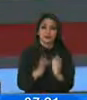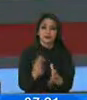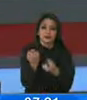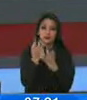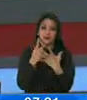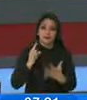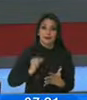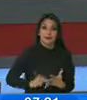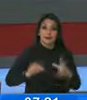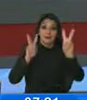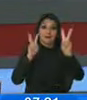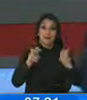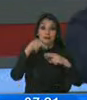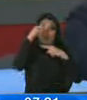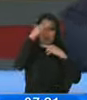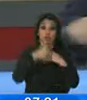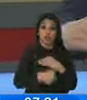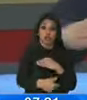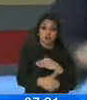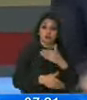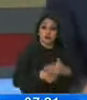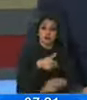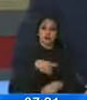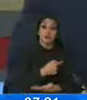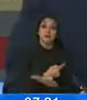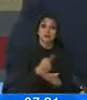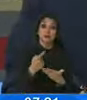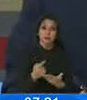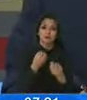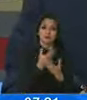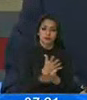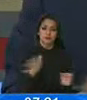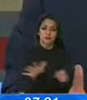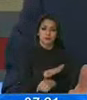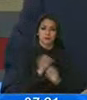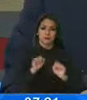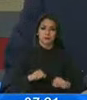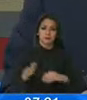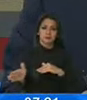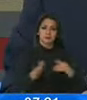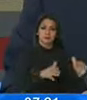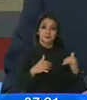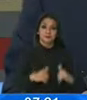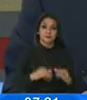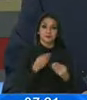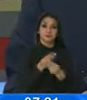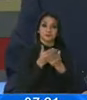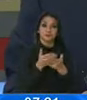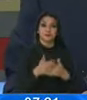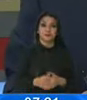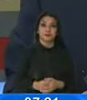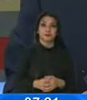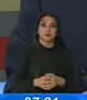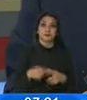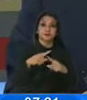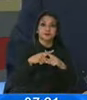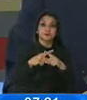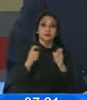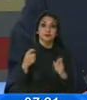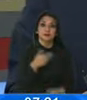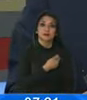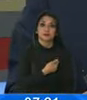esto, que es una noticia en desarrollo que a lo largo de esta semana los estaremos contando. Sigamos con información. El ex presidente de la